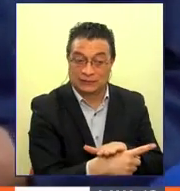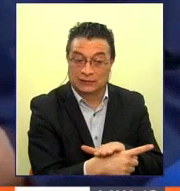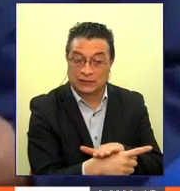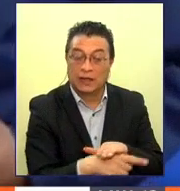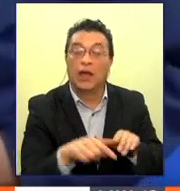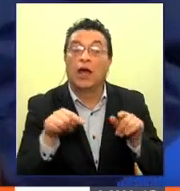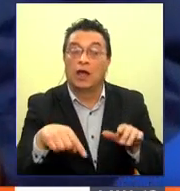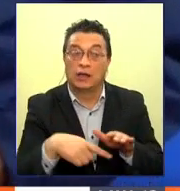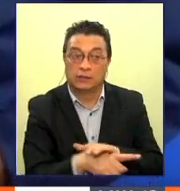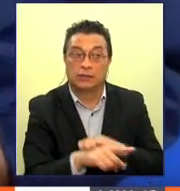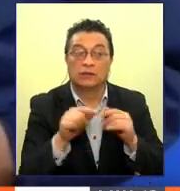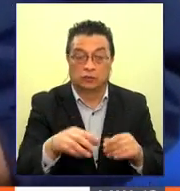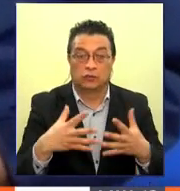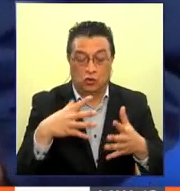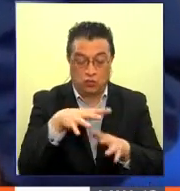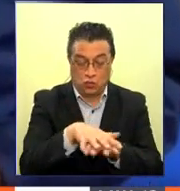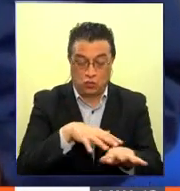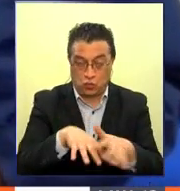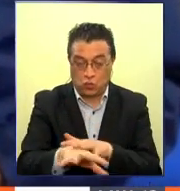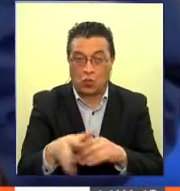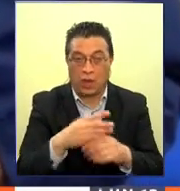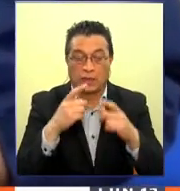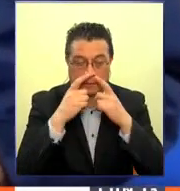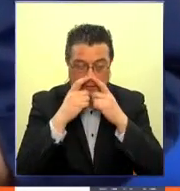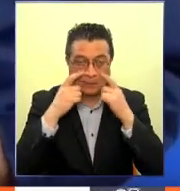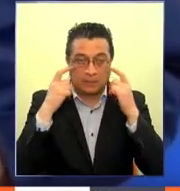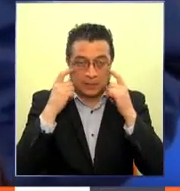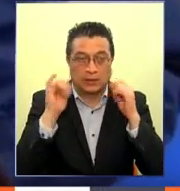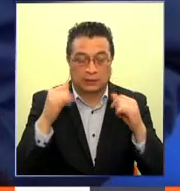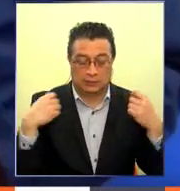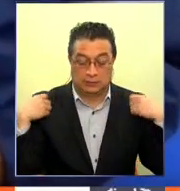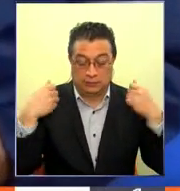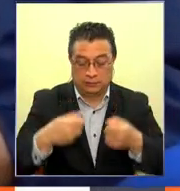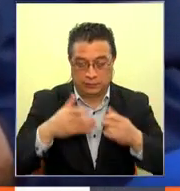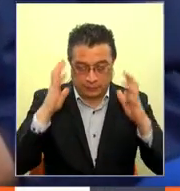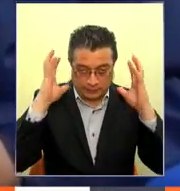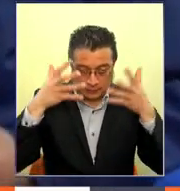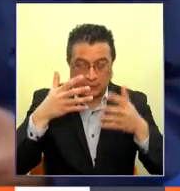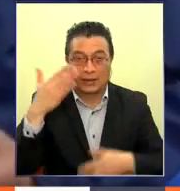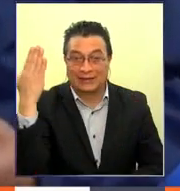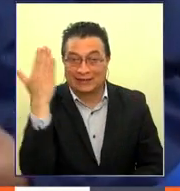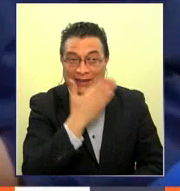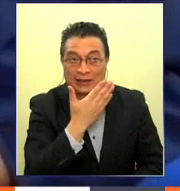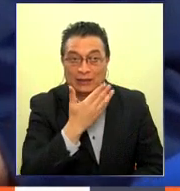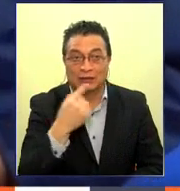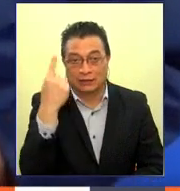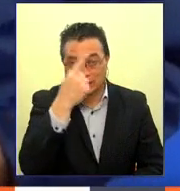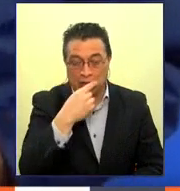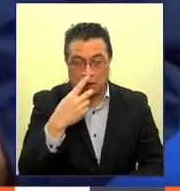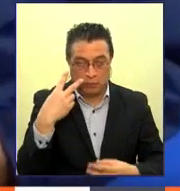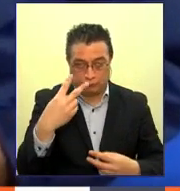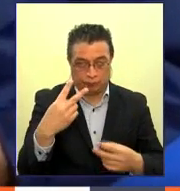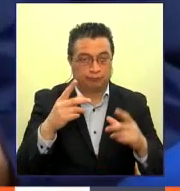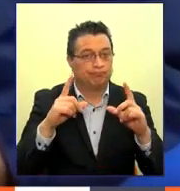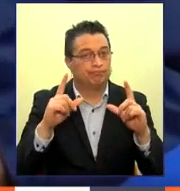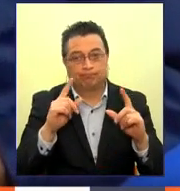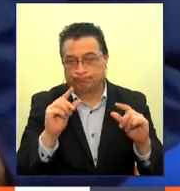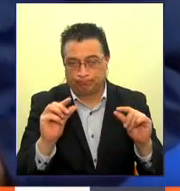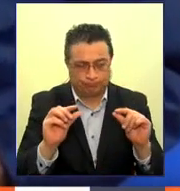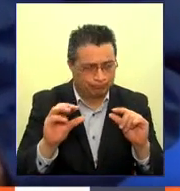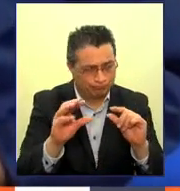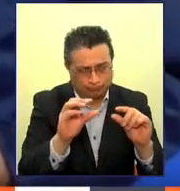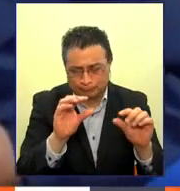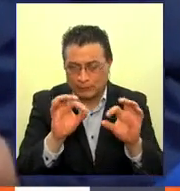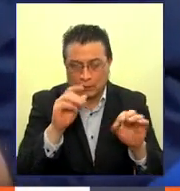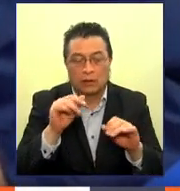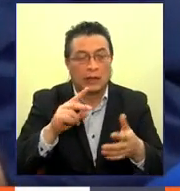portaba guantes de látex, mascarilla y una parca de color negro con la cual cubría su rostro. Por lo que, a través de las